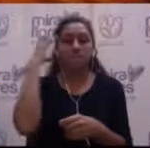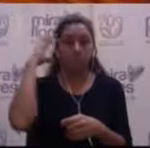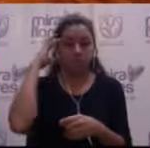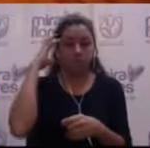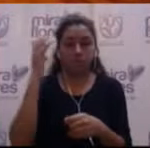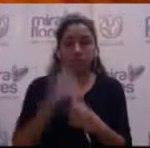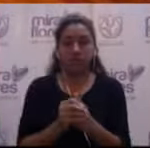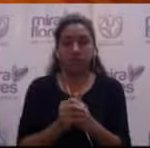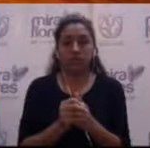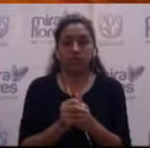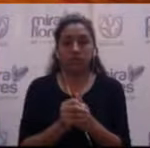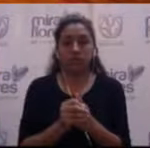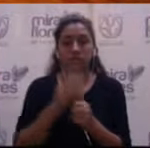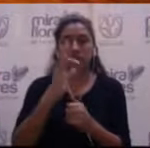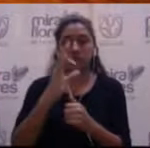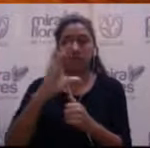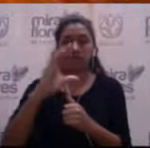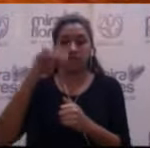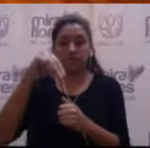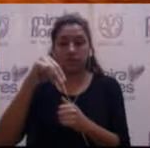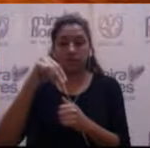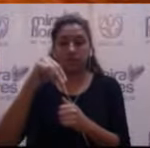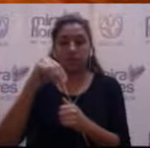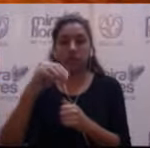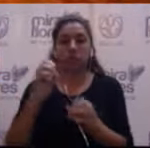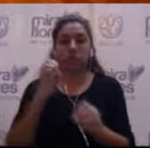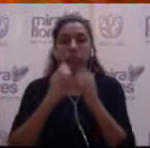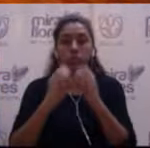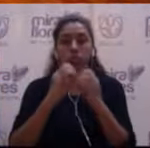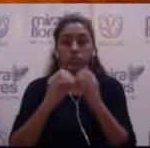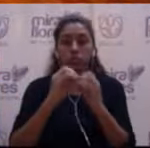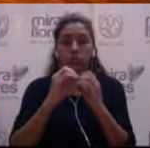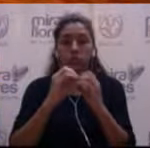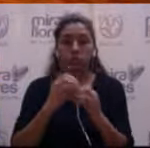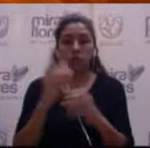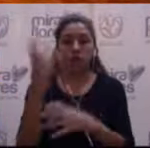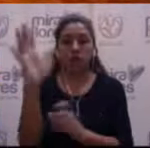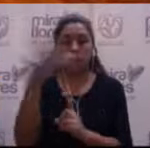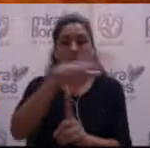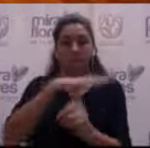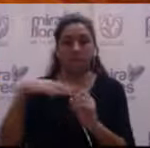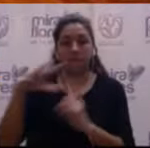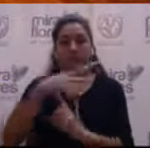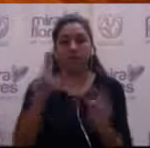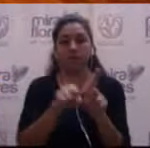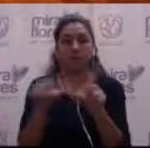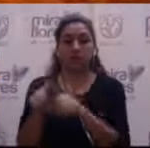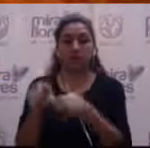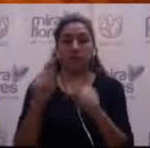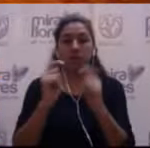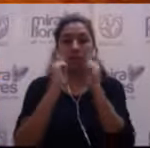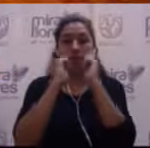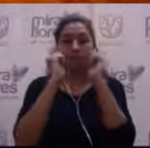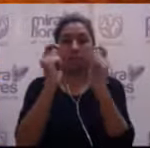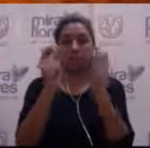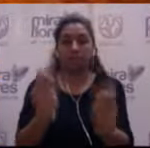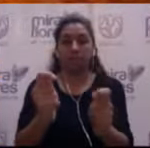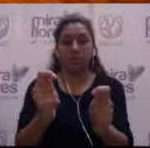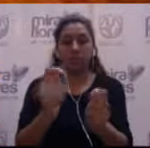el evento FSMS Soluciones Medioambientales Sostenibles, así como en la premiación del